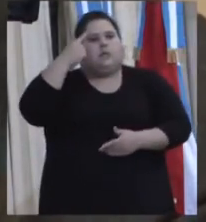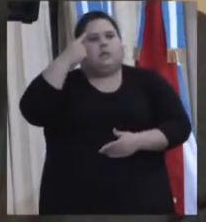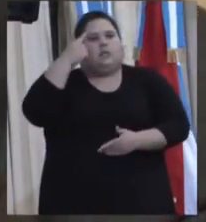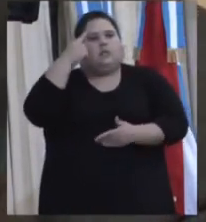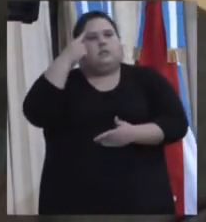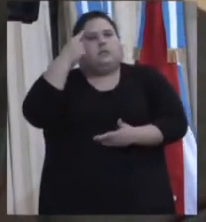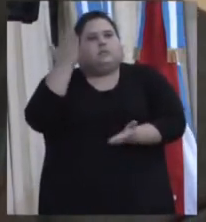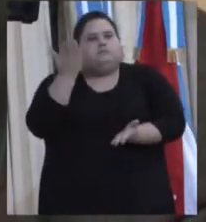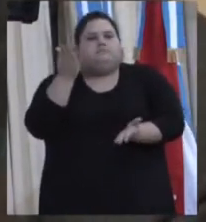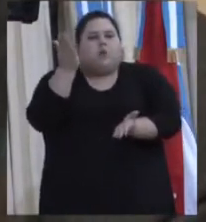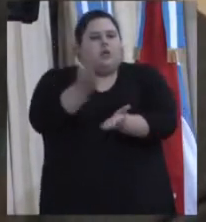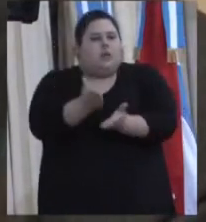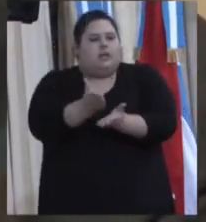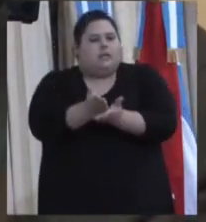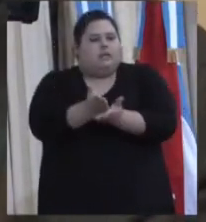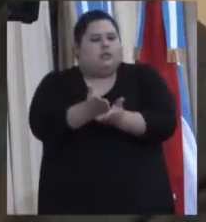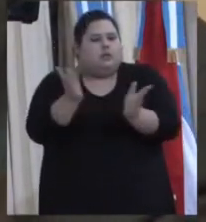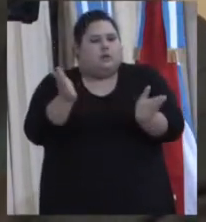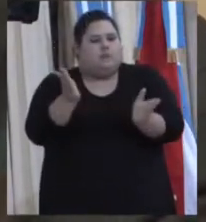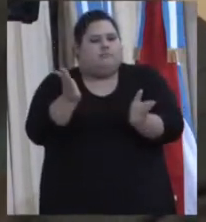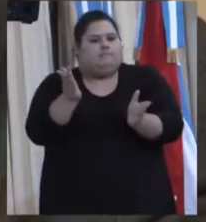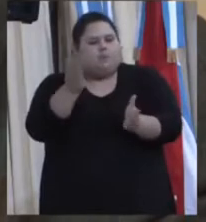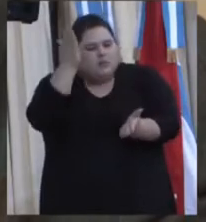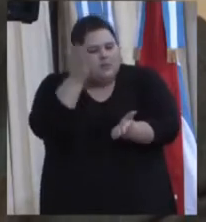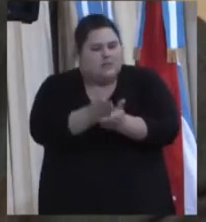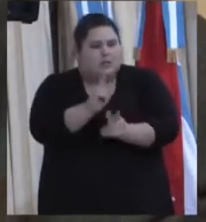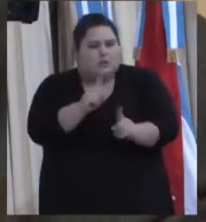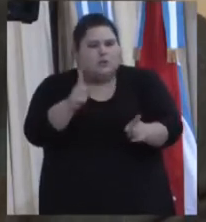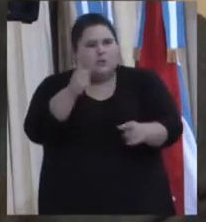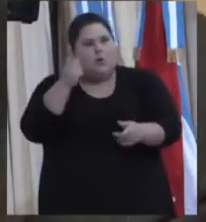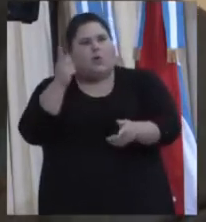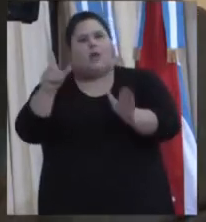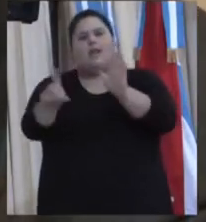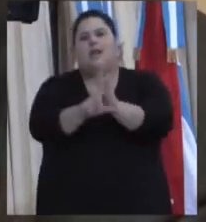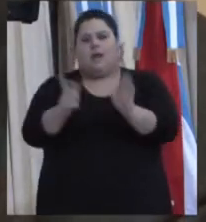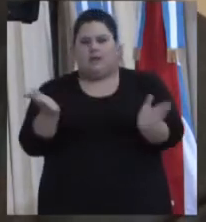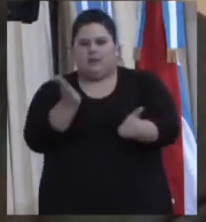sea exactamente aquella que esté establecida en la mera legalidad.